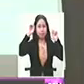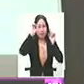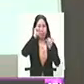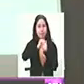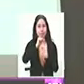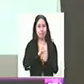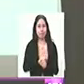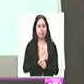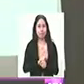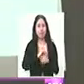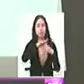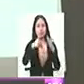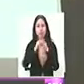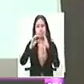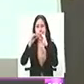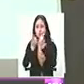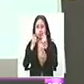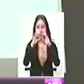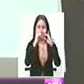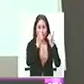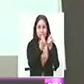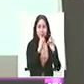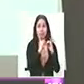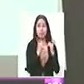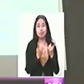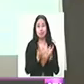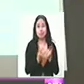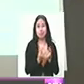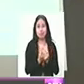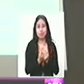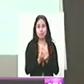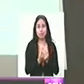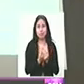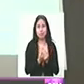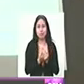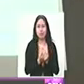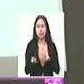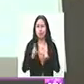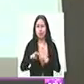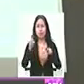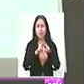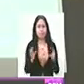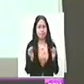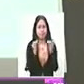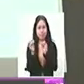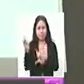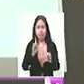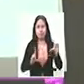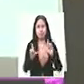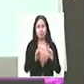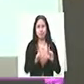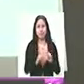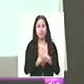trabajar en todos los departamentos, ampliando la red de laboratorios de 2 que se tenían